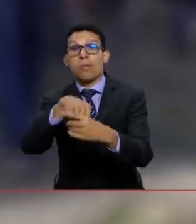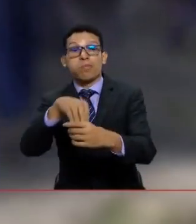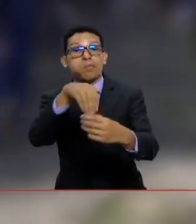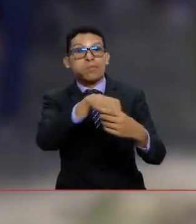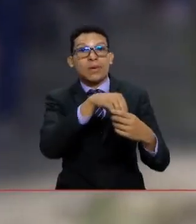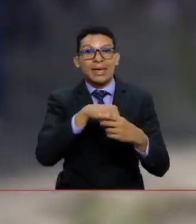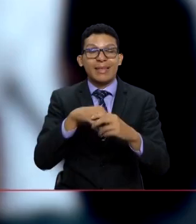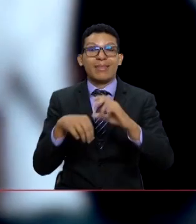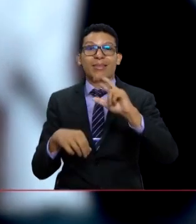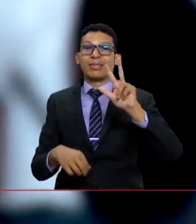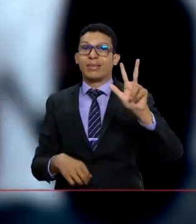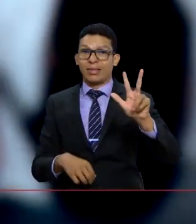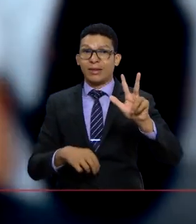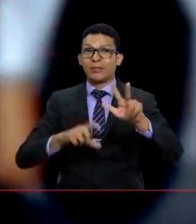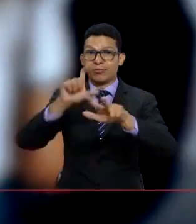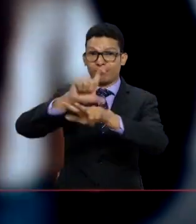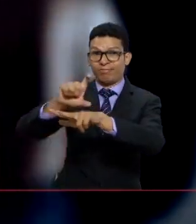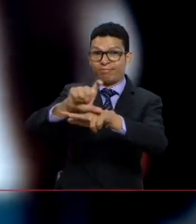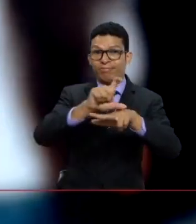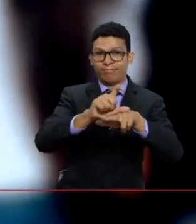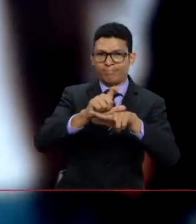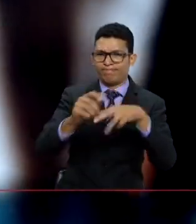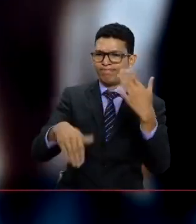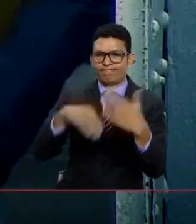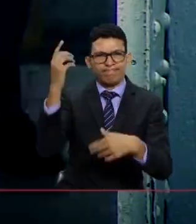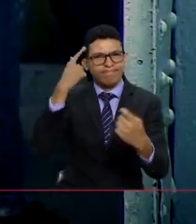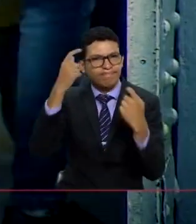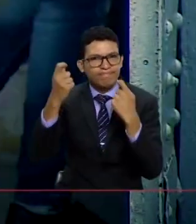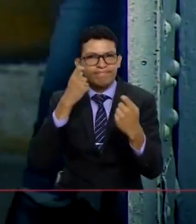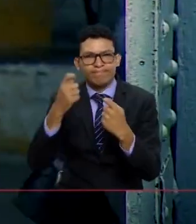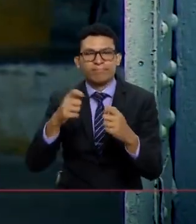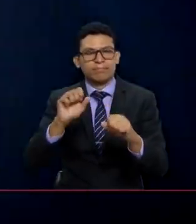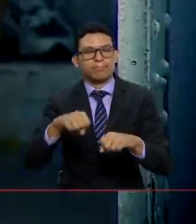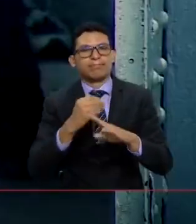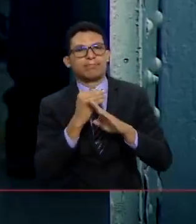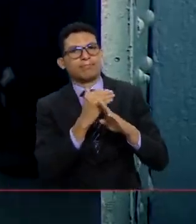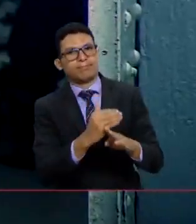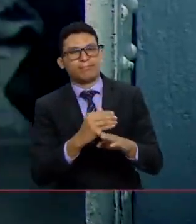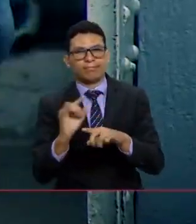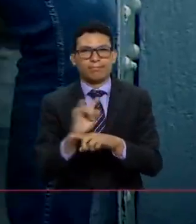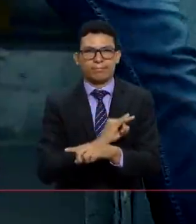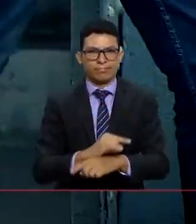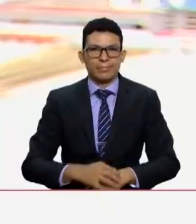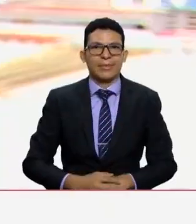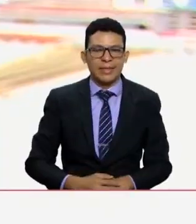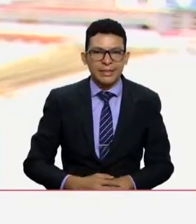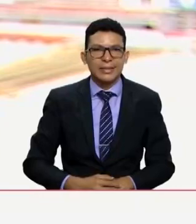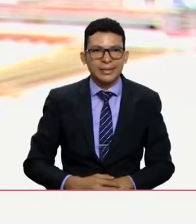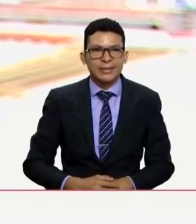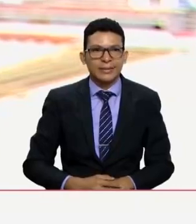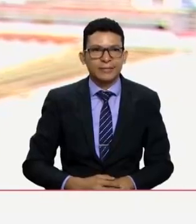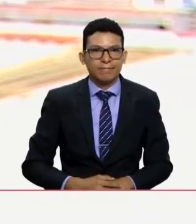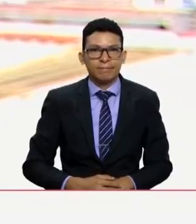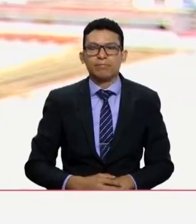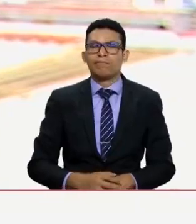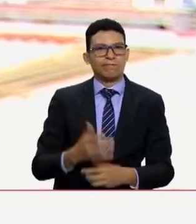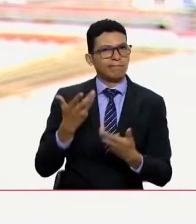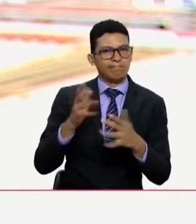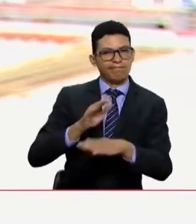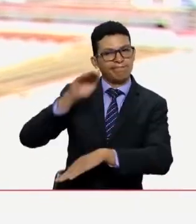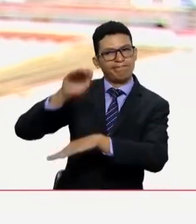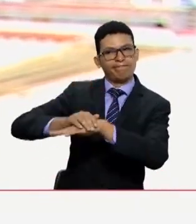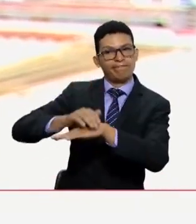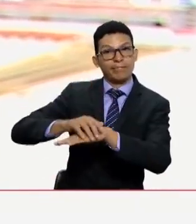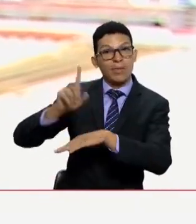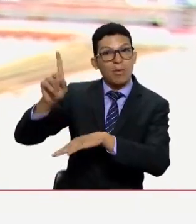planteles educativos han propiciado la implementación de estrategias con las que buscan erradicar su consumo. Se da las alertas a la institución educativa para